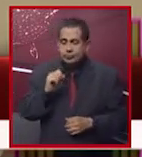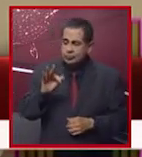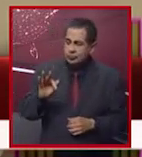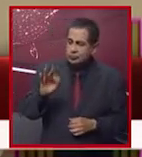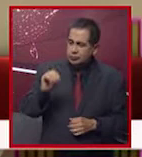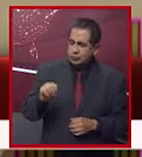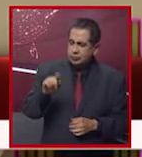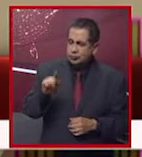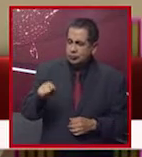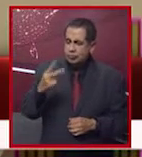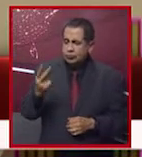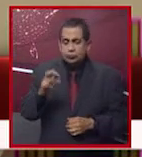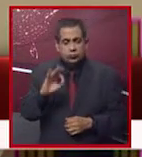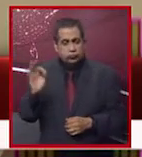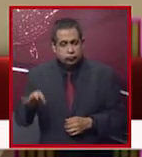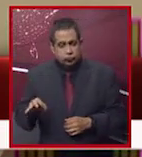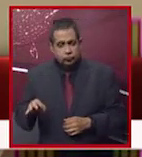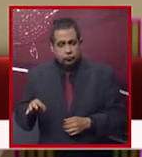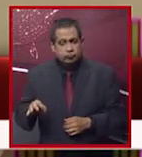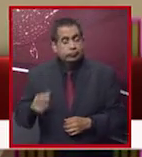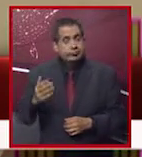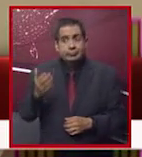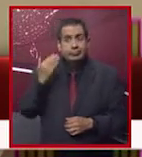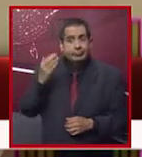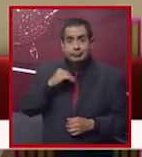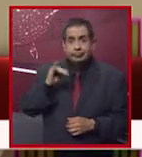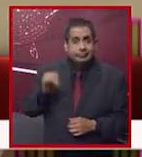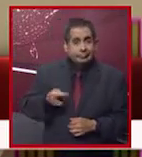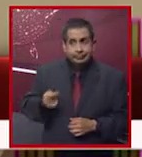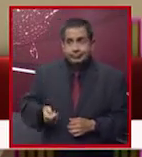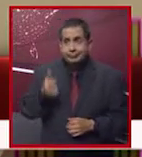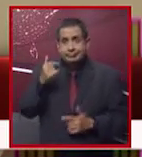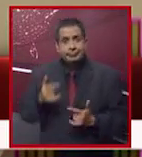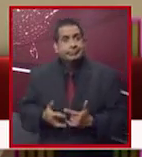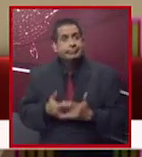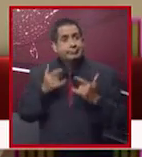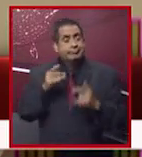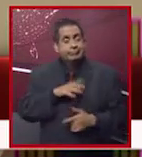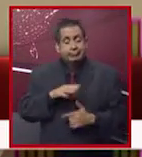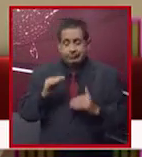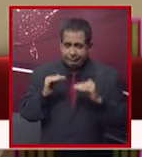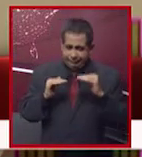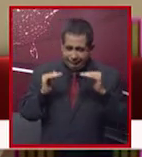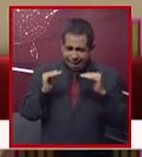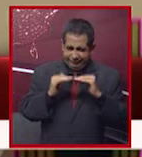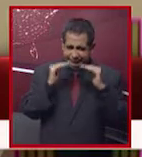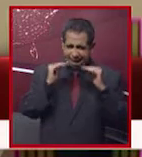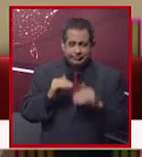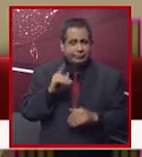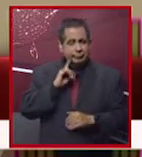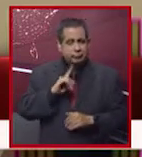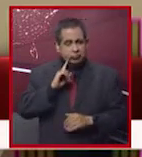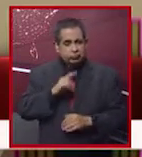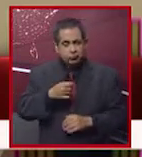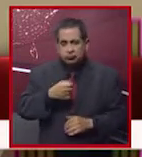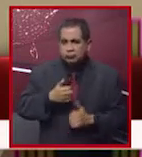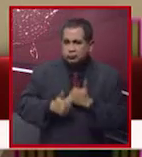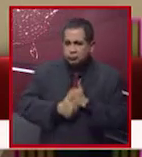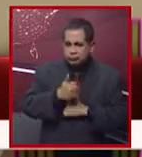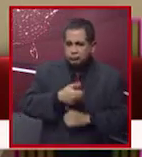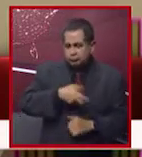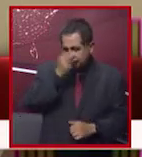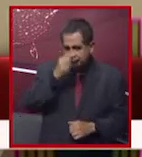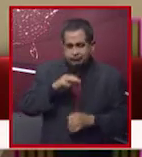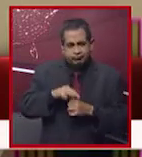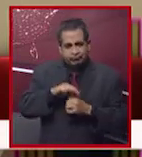a 49.2%. Nunca en la historia del país tantas mujeres habían competido por tantos cargos